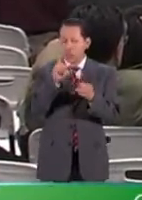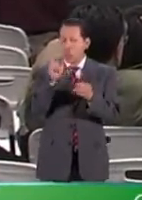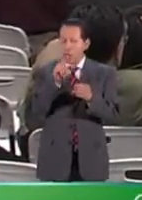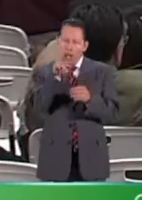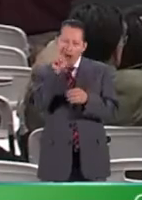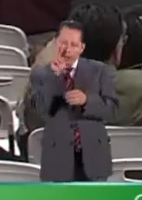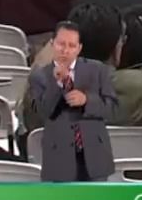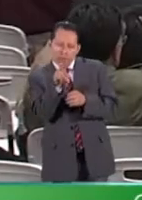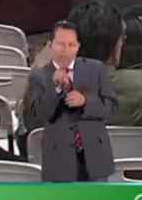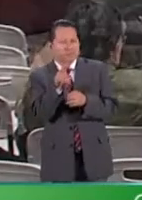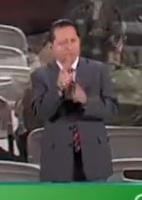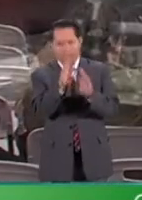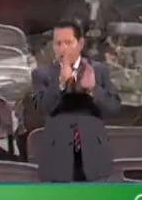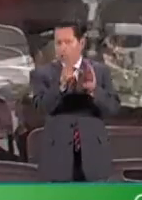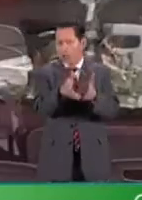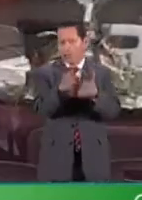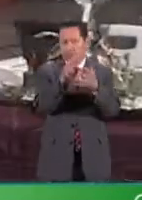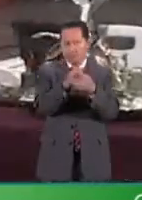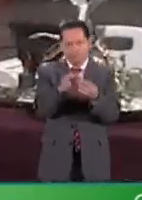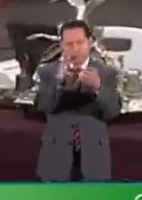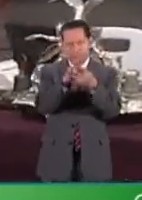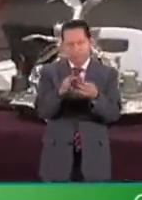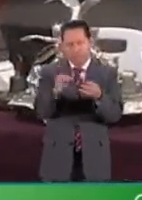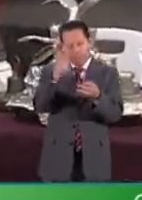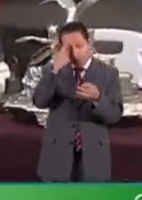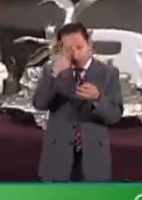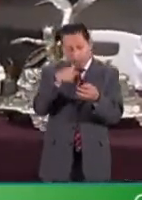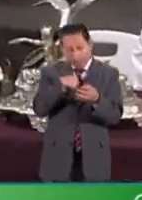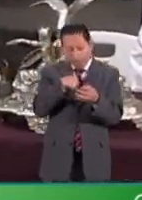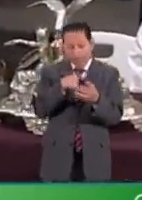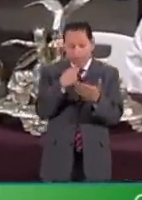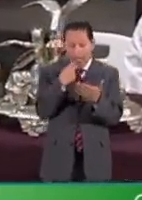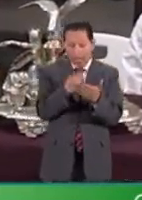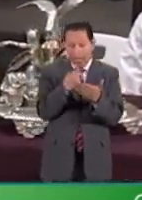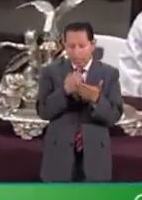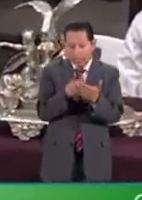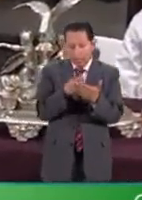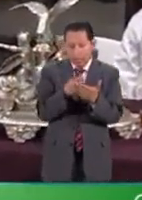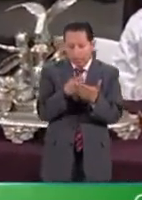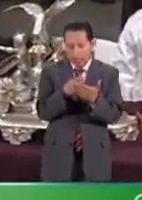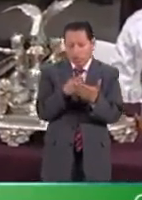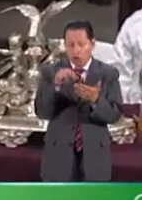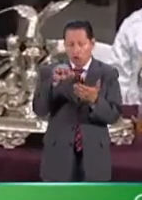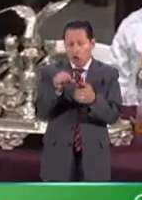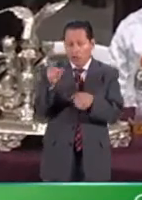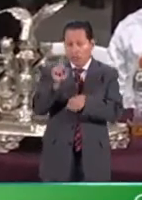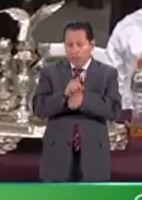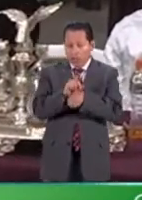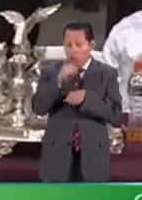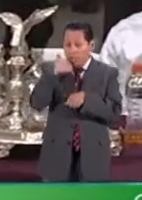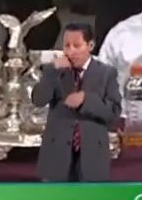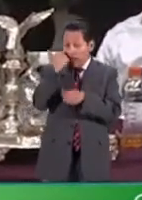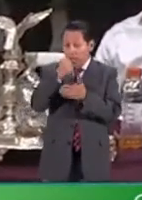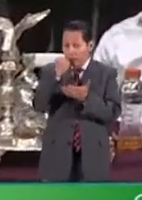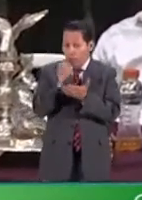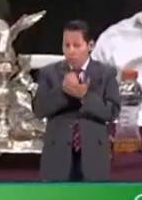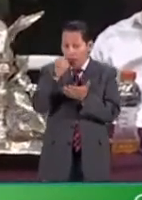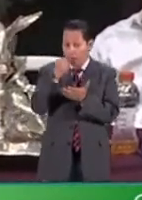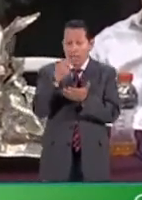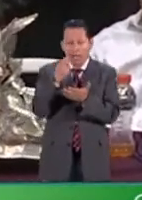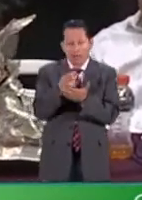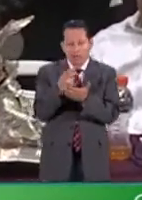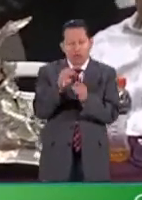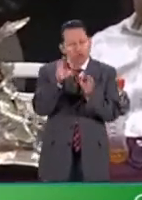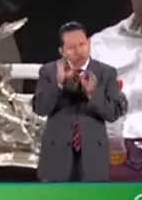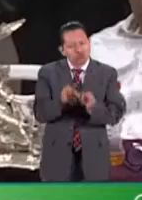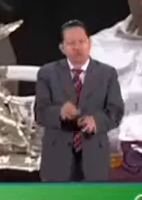ve. Y para mí, el dictamen aprobado el día de hoy, o que se busca aprobar, es